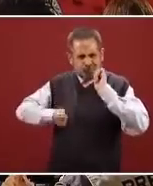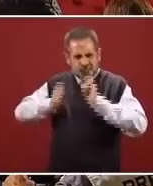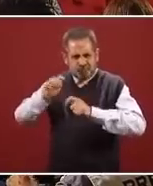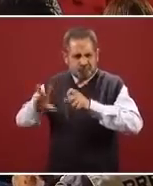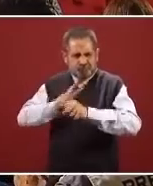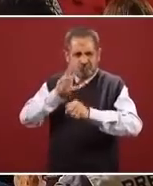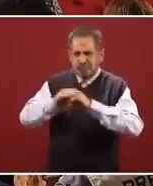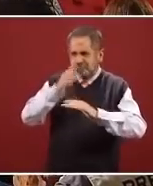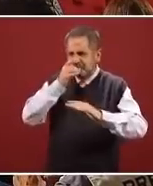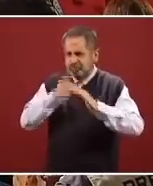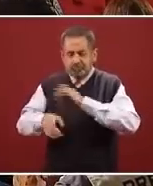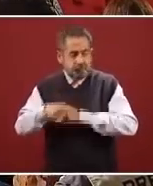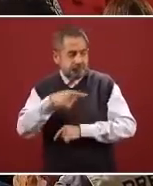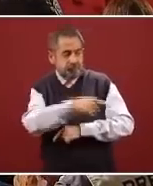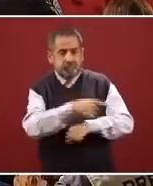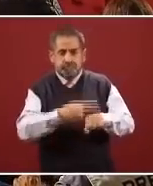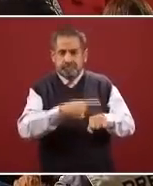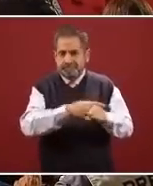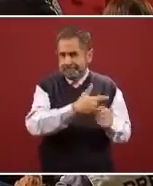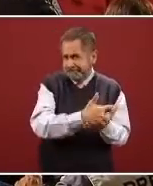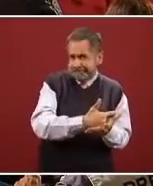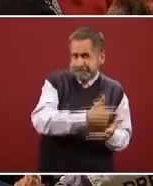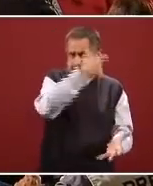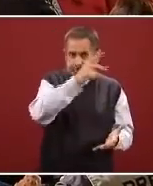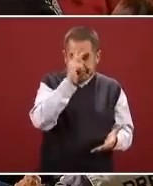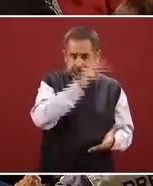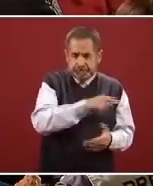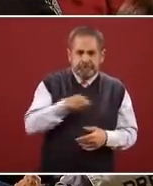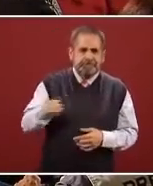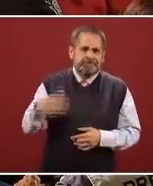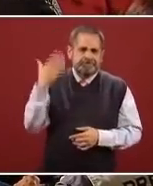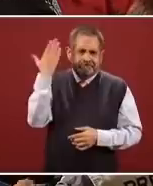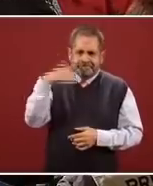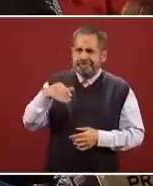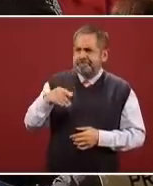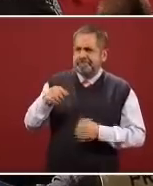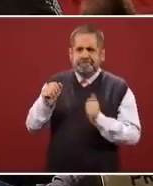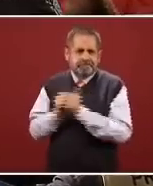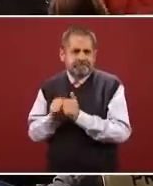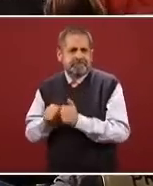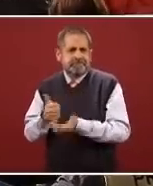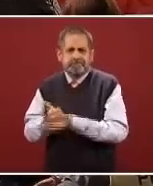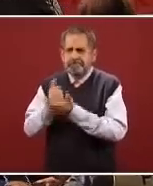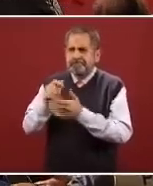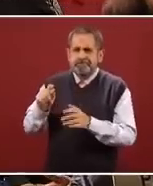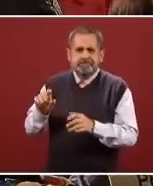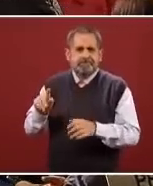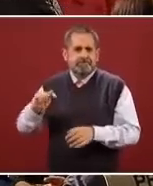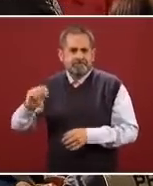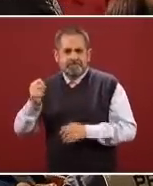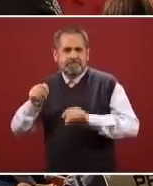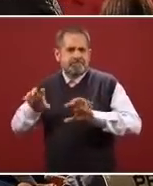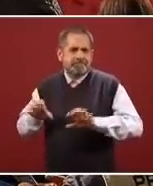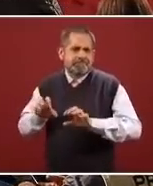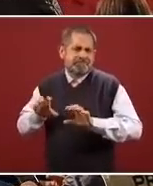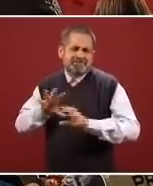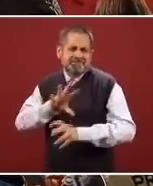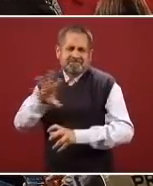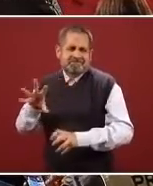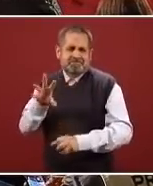atender los casos más graves y con tecnología sofisticada, altamente